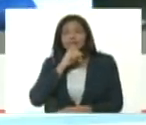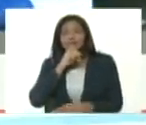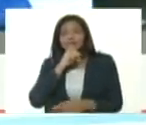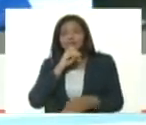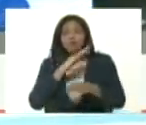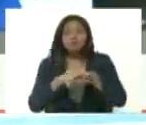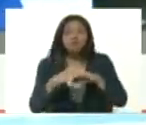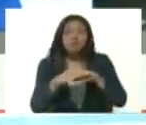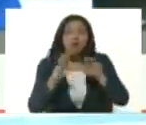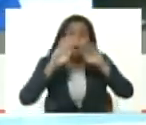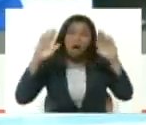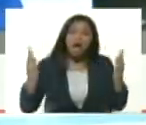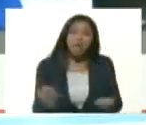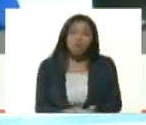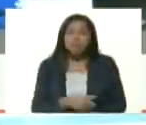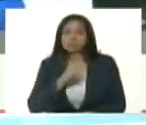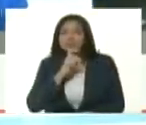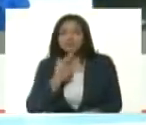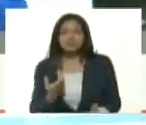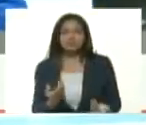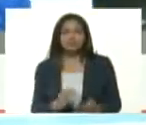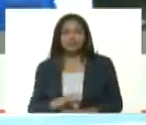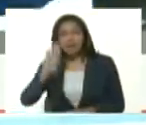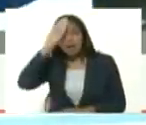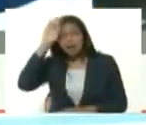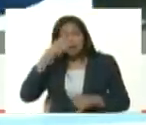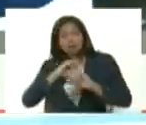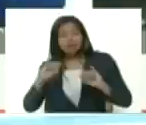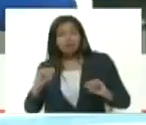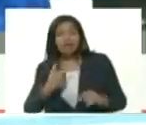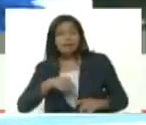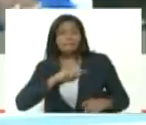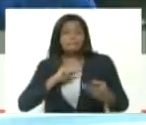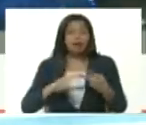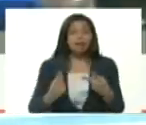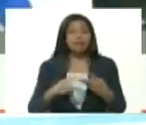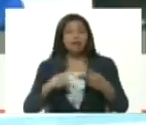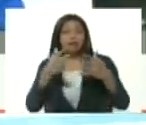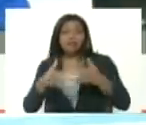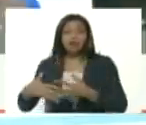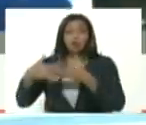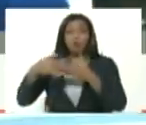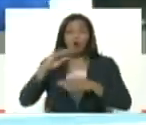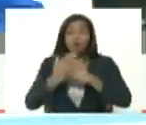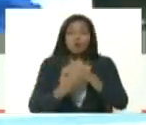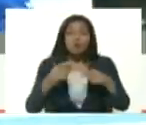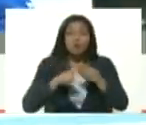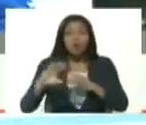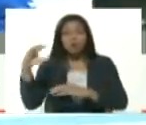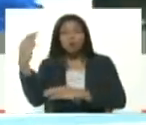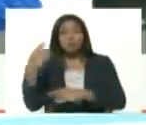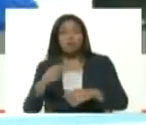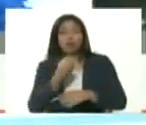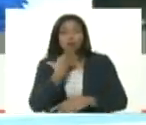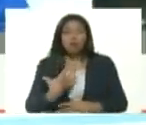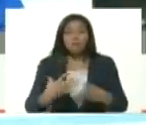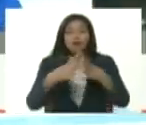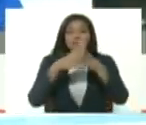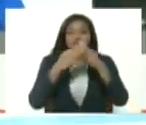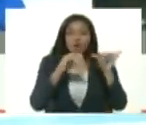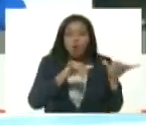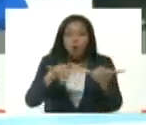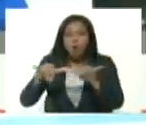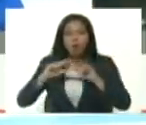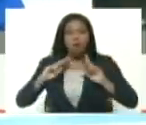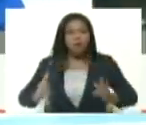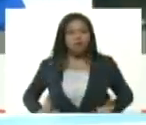mundo. Si se cura Alemania, si se cura España, si se cura Estados Unidos, si se cura Colombia, es bueno para la